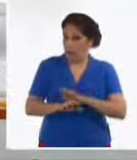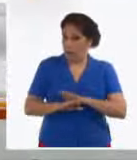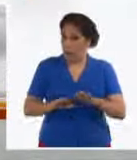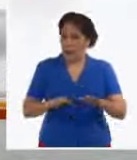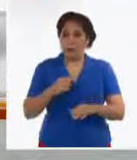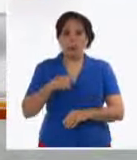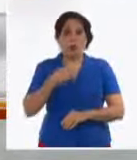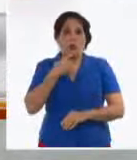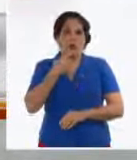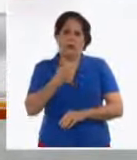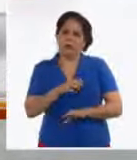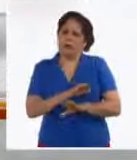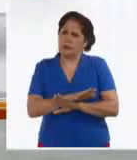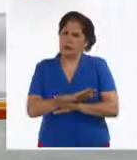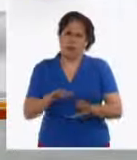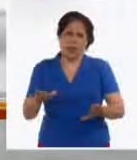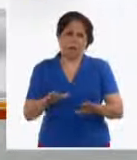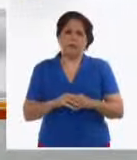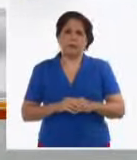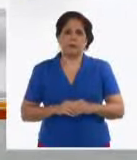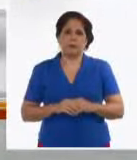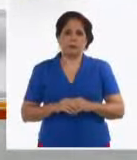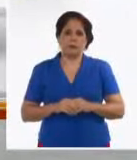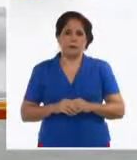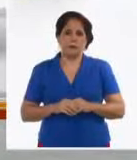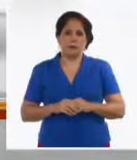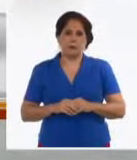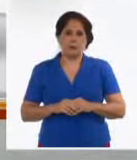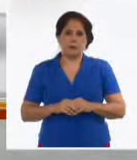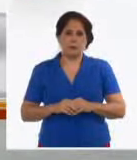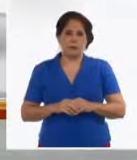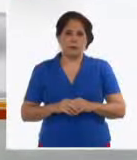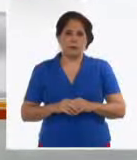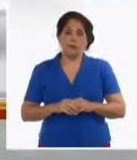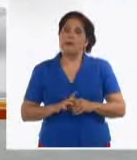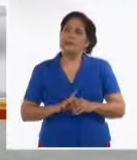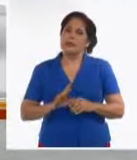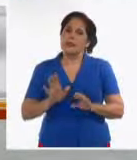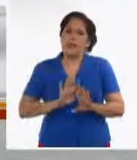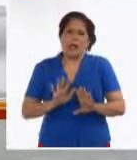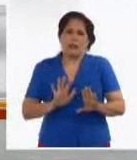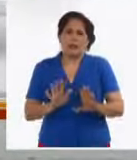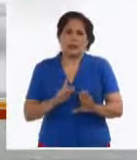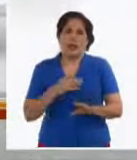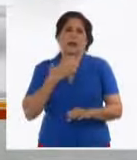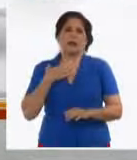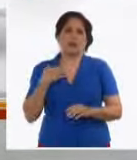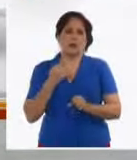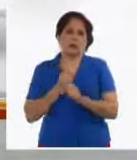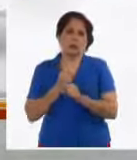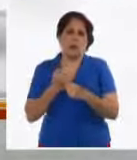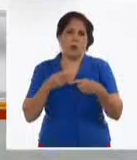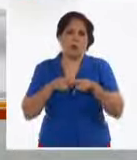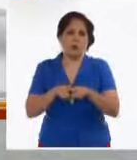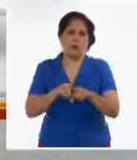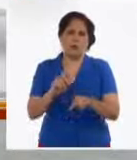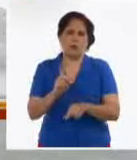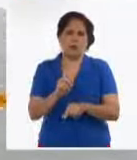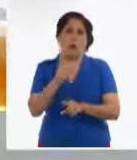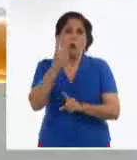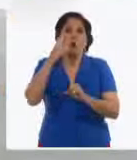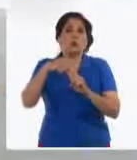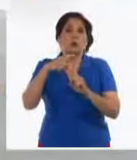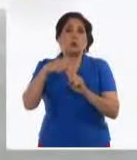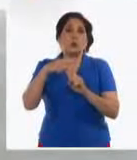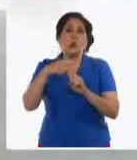dicho, partemente no entrené, solamente hice unos swings para coger un turno, pero bueno, si cogía un solo turno no podía abrir el